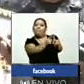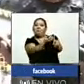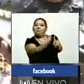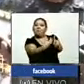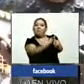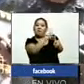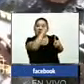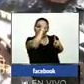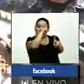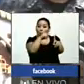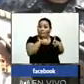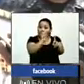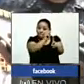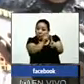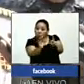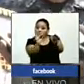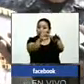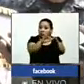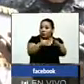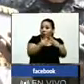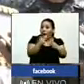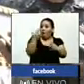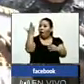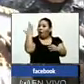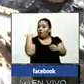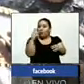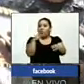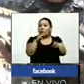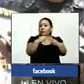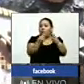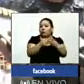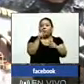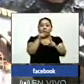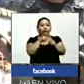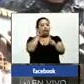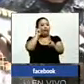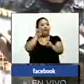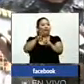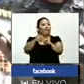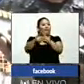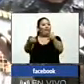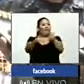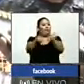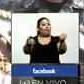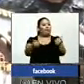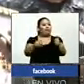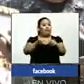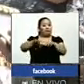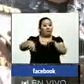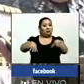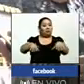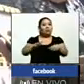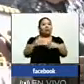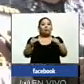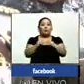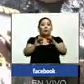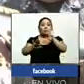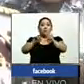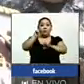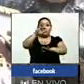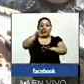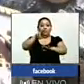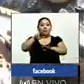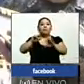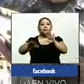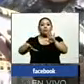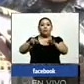tenían vínculos con pandillas o si han pertenecido a pandillas, y de esa manera los vamos separando. Hay otros 13 que